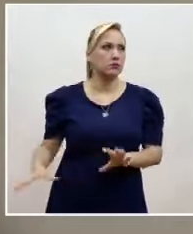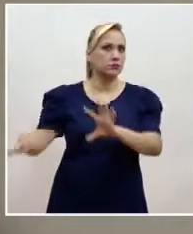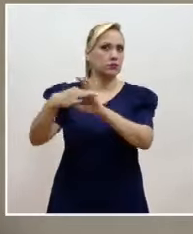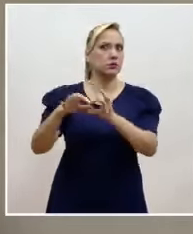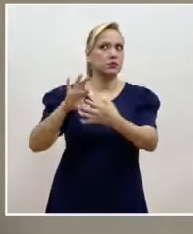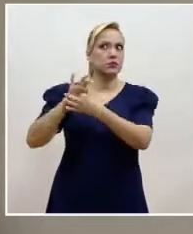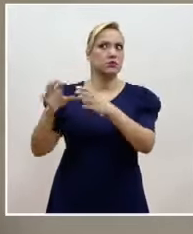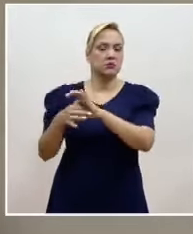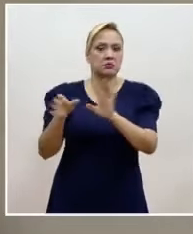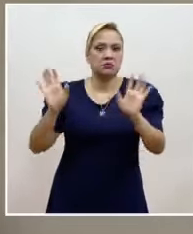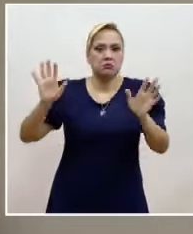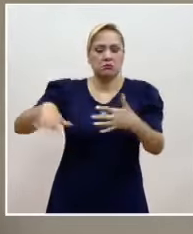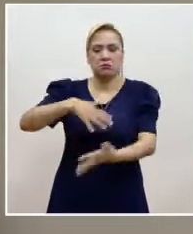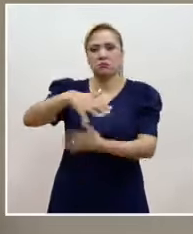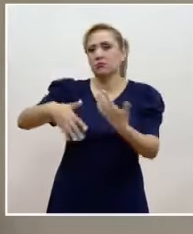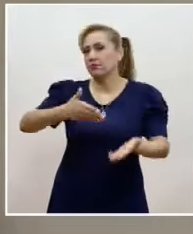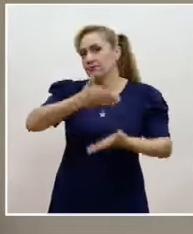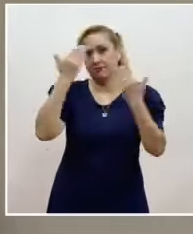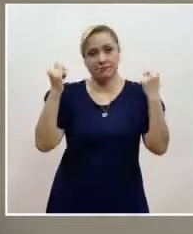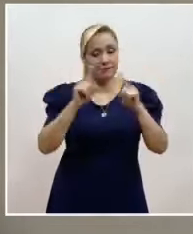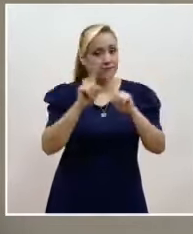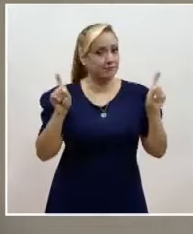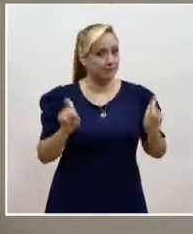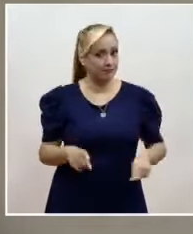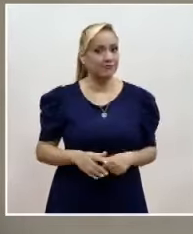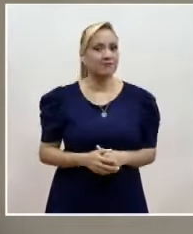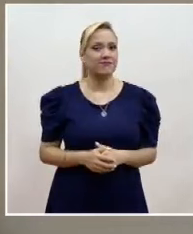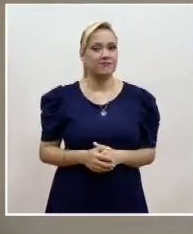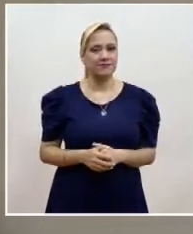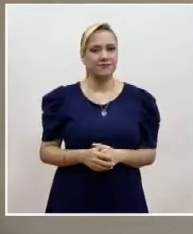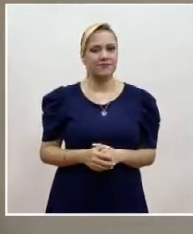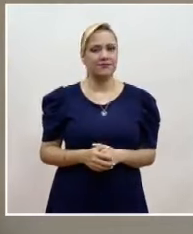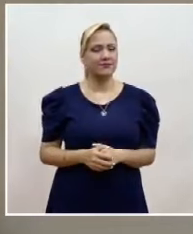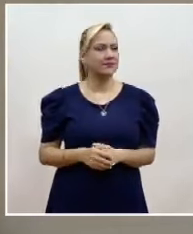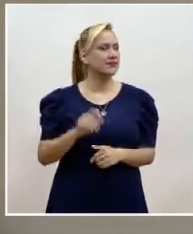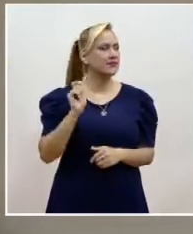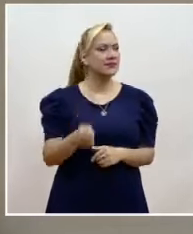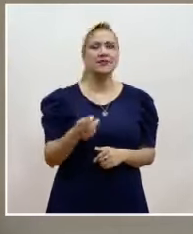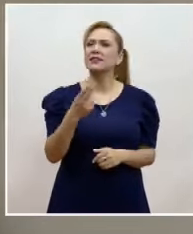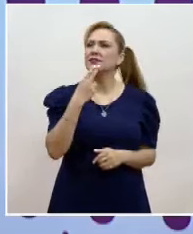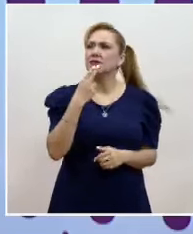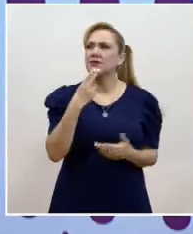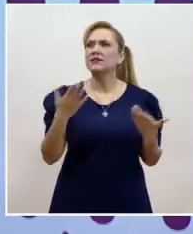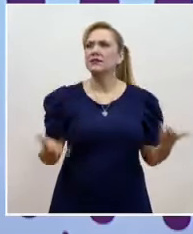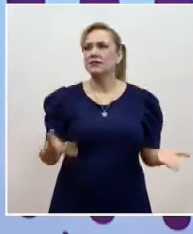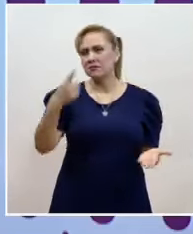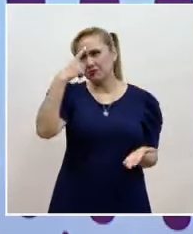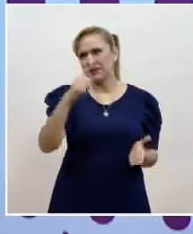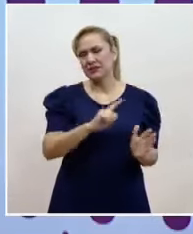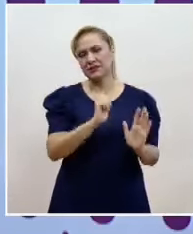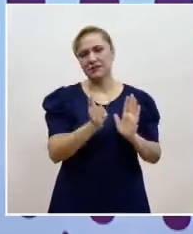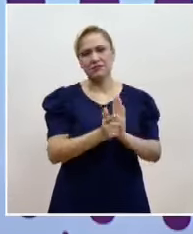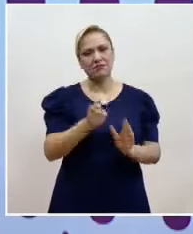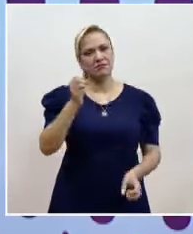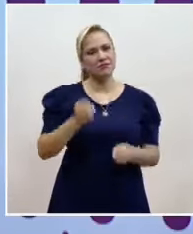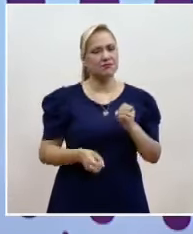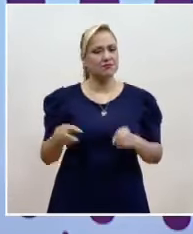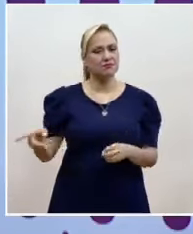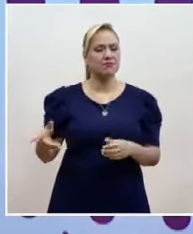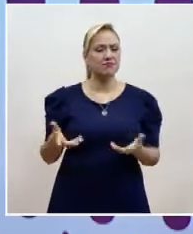impredecible, ¿no? Claro. Entonces, sí. ¿Y qué utilidad le damos para la justicia a